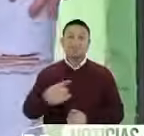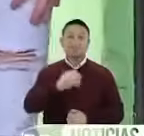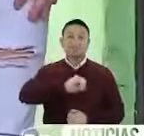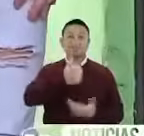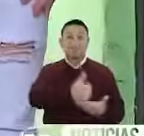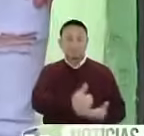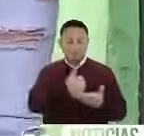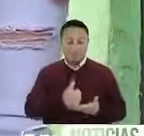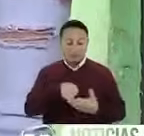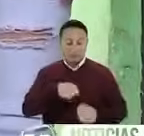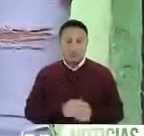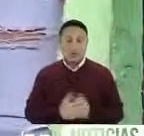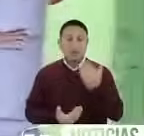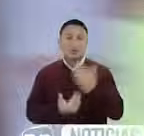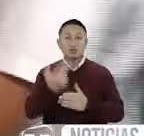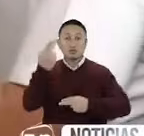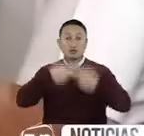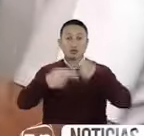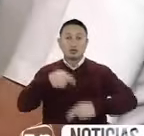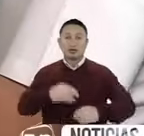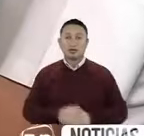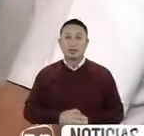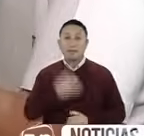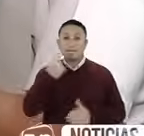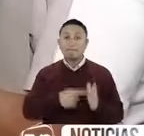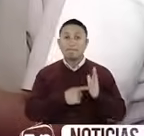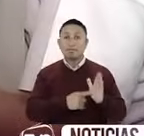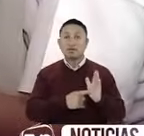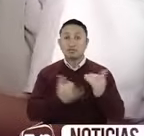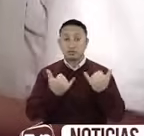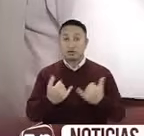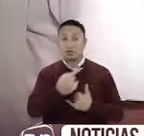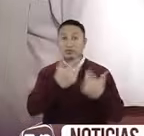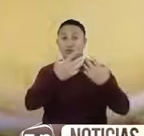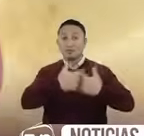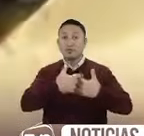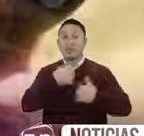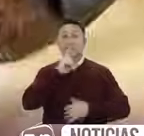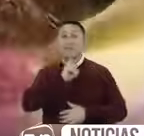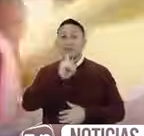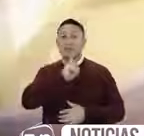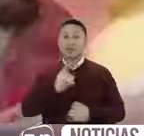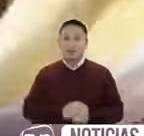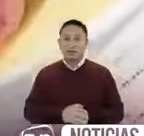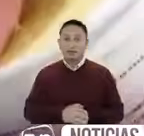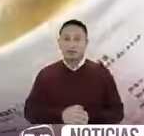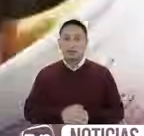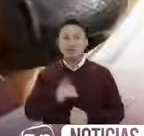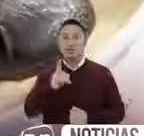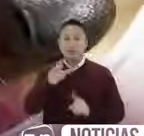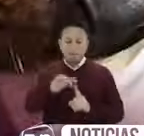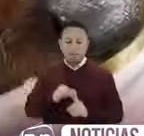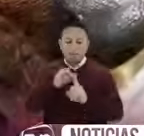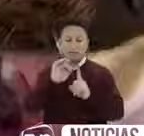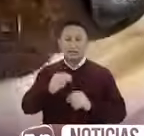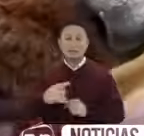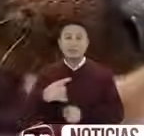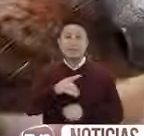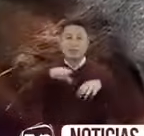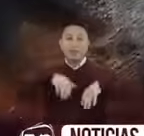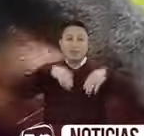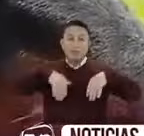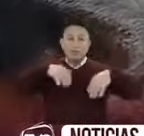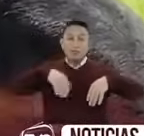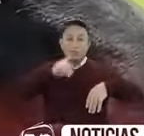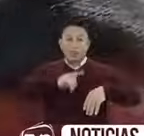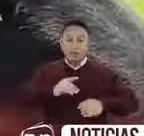creación de emprendimientos. Por ejemplo, en esta fábrica de helados, crearon una fórmula especial de helados para perros. Usan